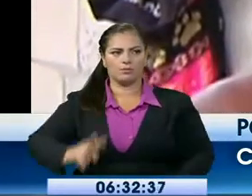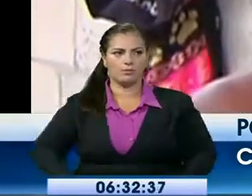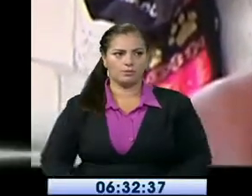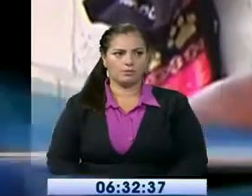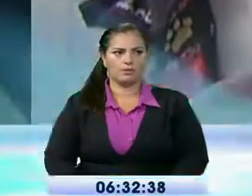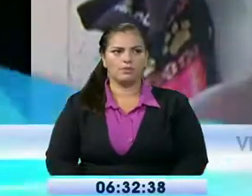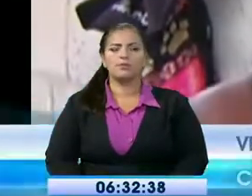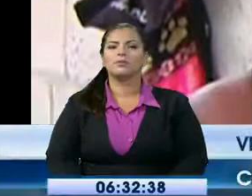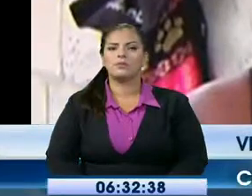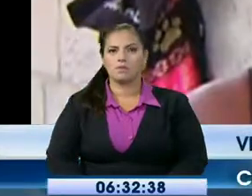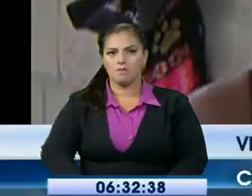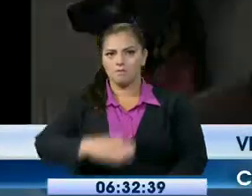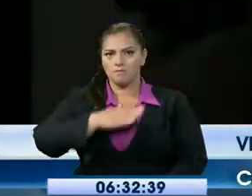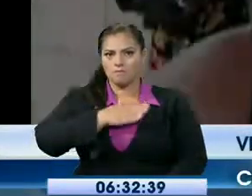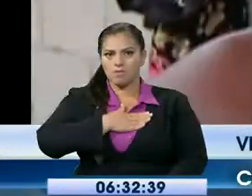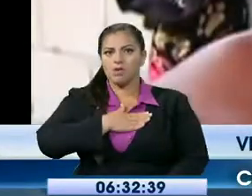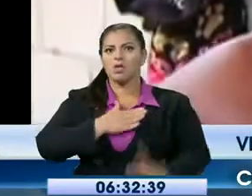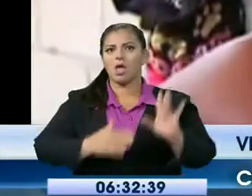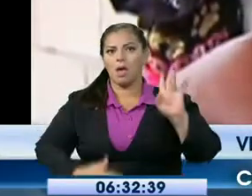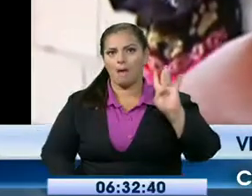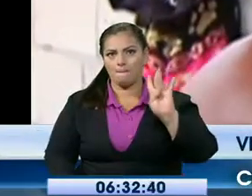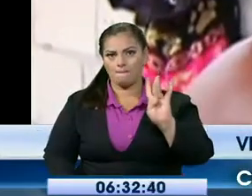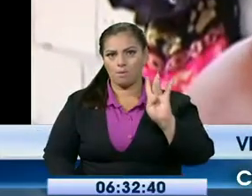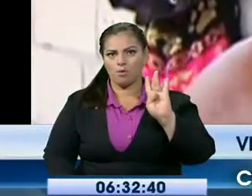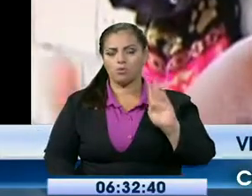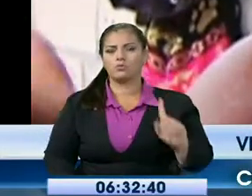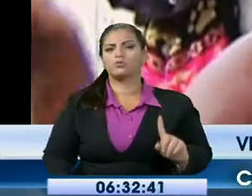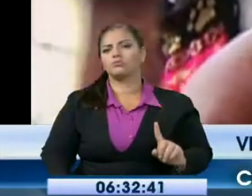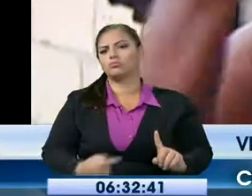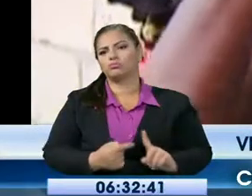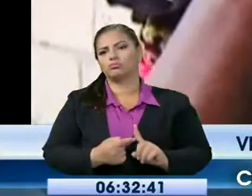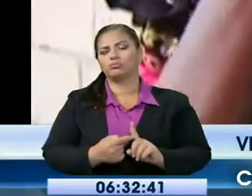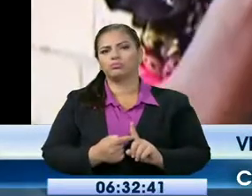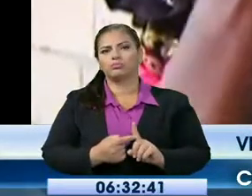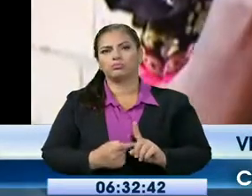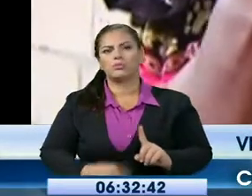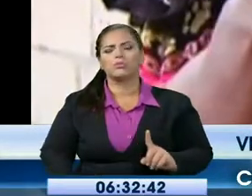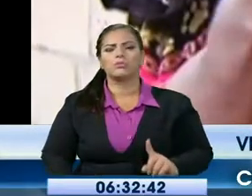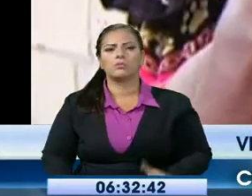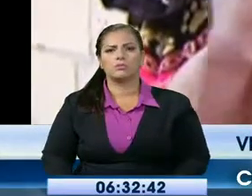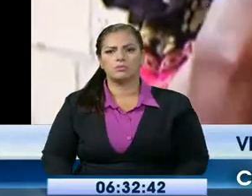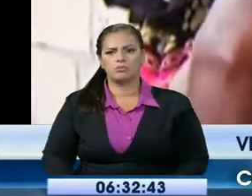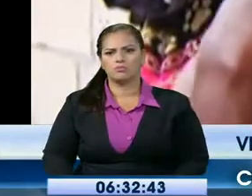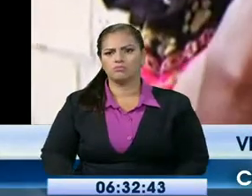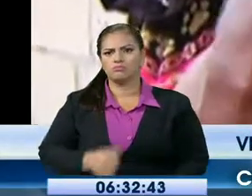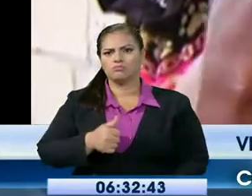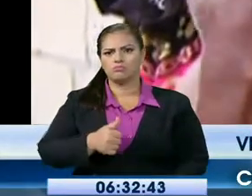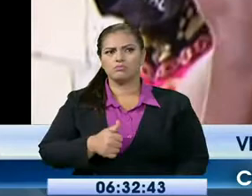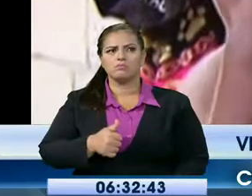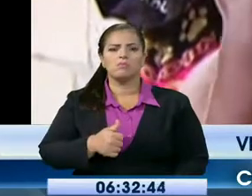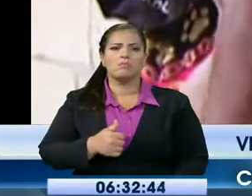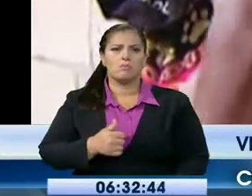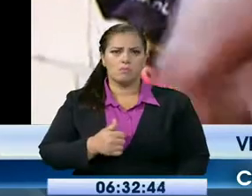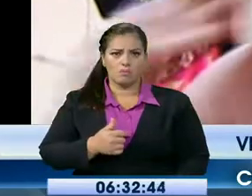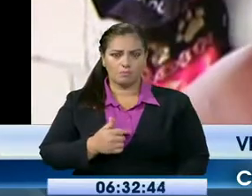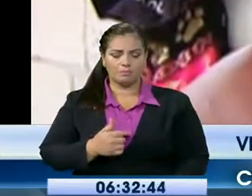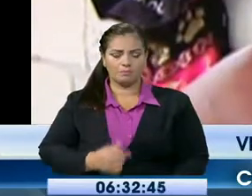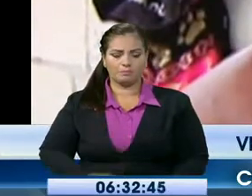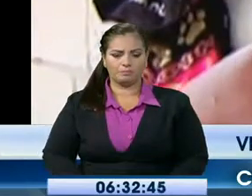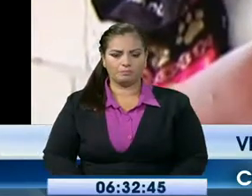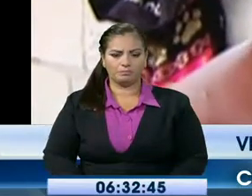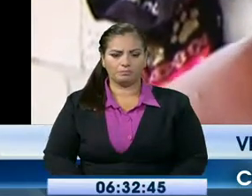vino con insultos a agredirle a él. Entonces, no sé en qué momento ella me lanzó un batillazo en la cara. Como pueden ver, tengo